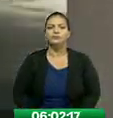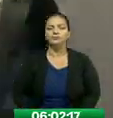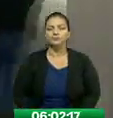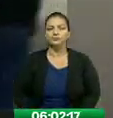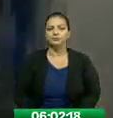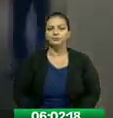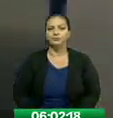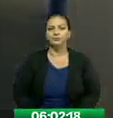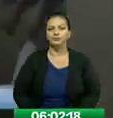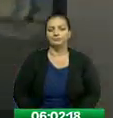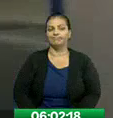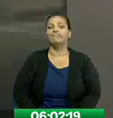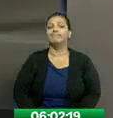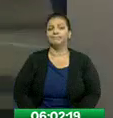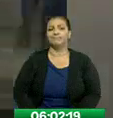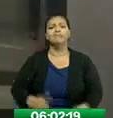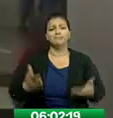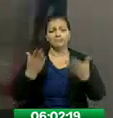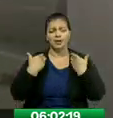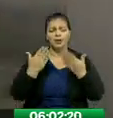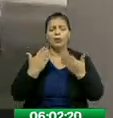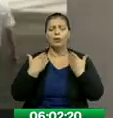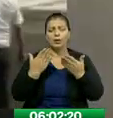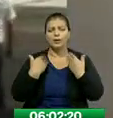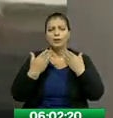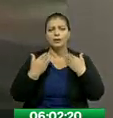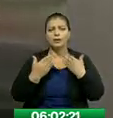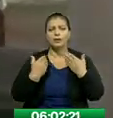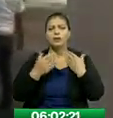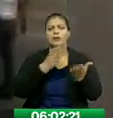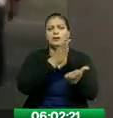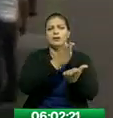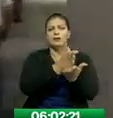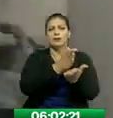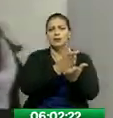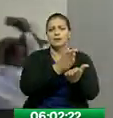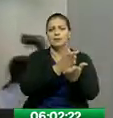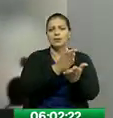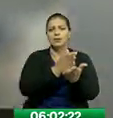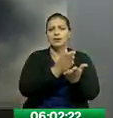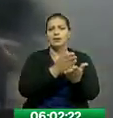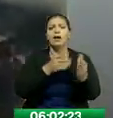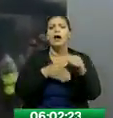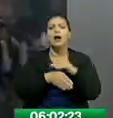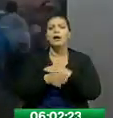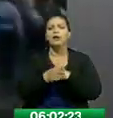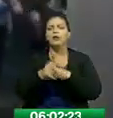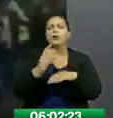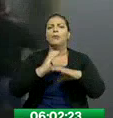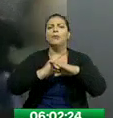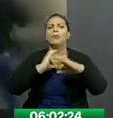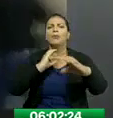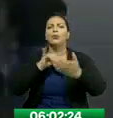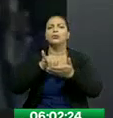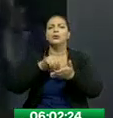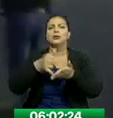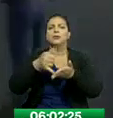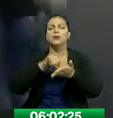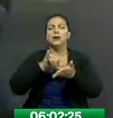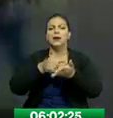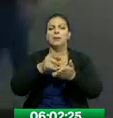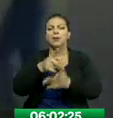un bus de Ipijapa se incineró. Ahí tenemos las imágenes precisamente de lo que acontecía